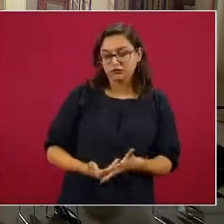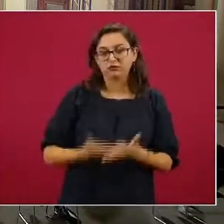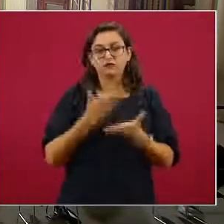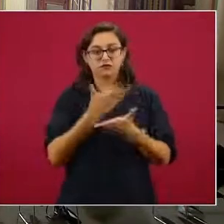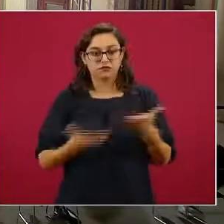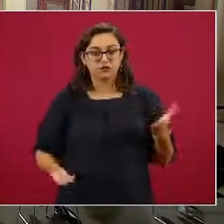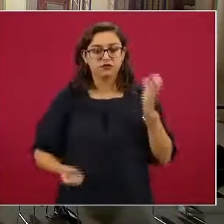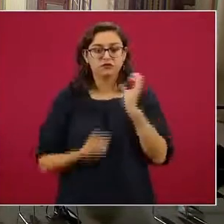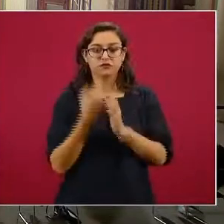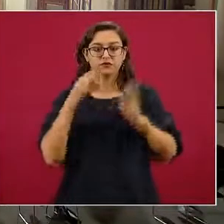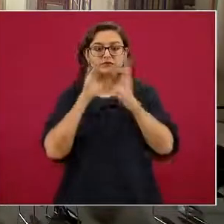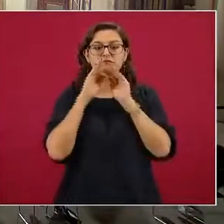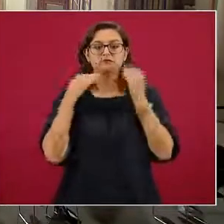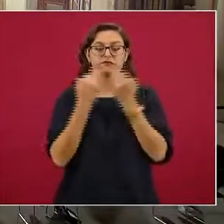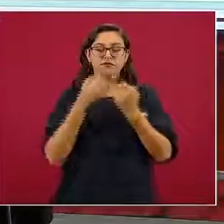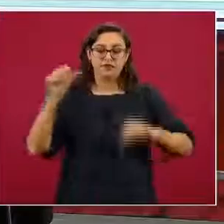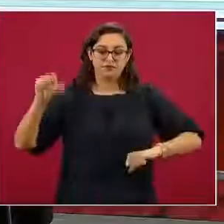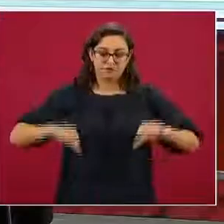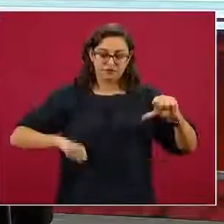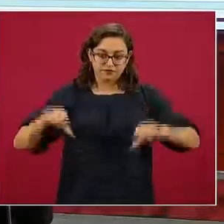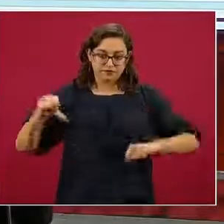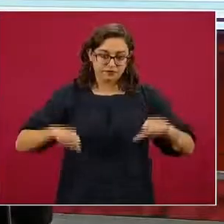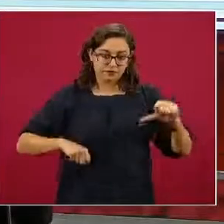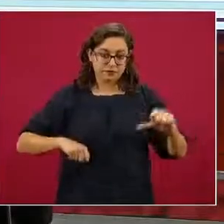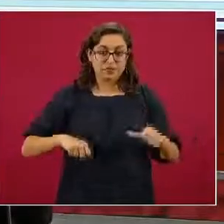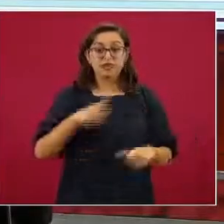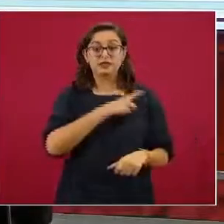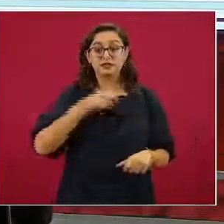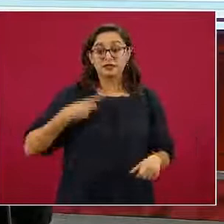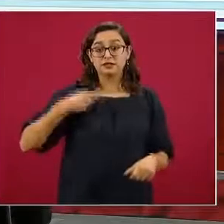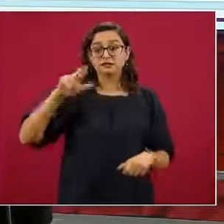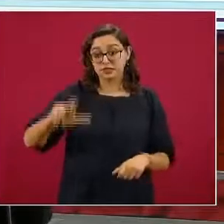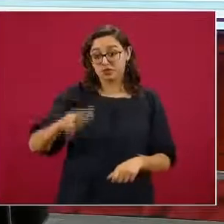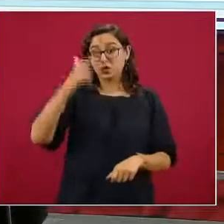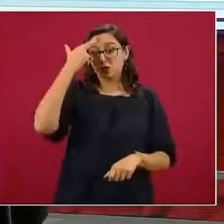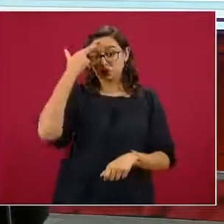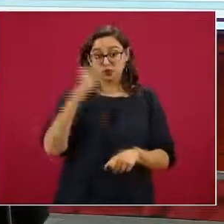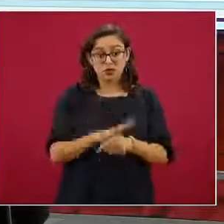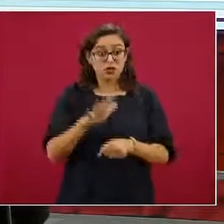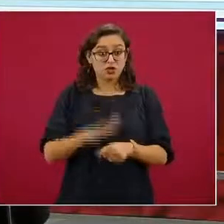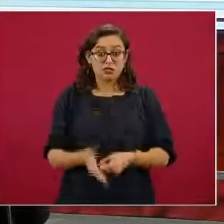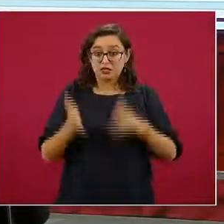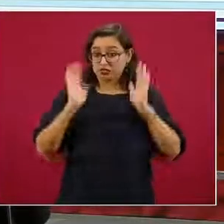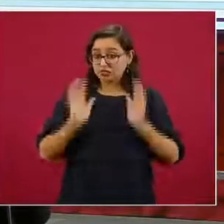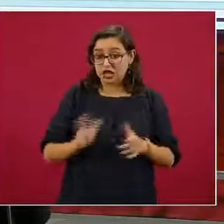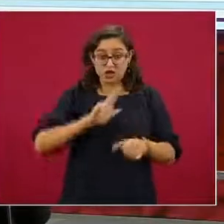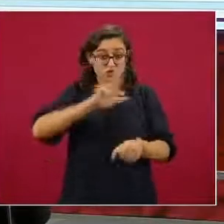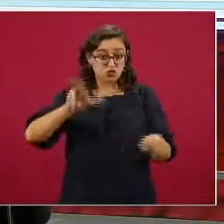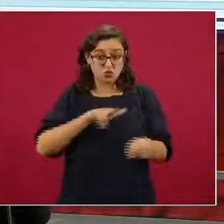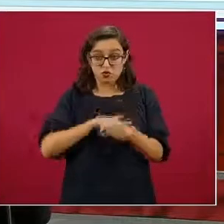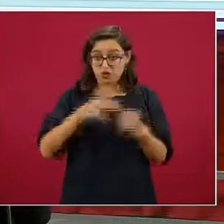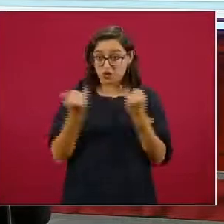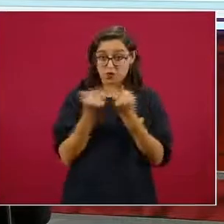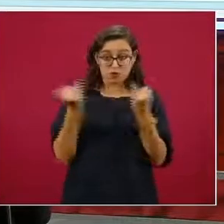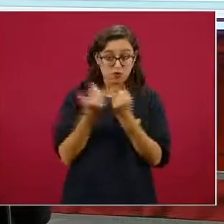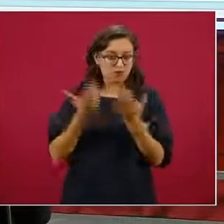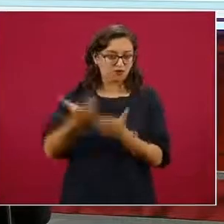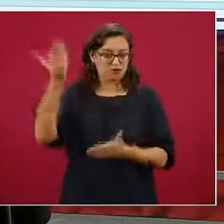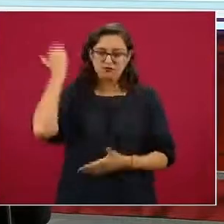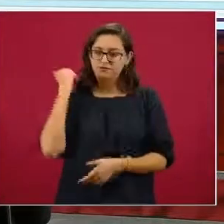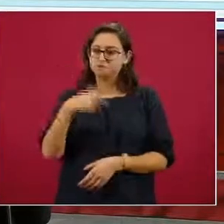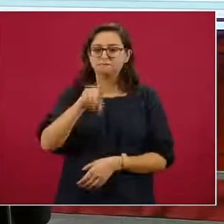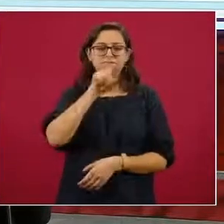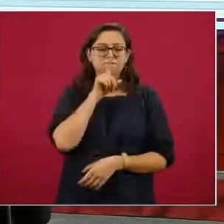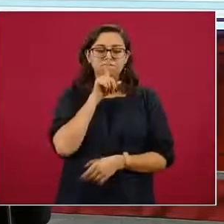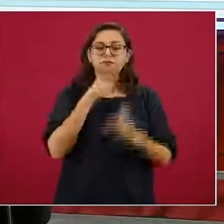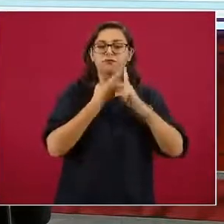de este periodo de la nueva normalidad, baste recordar que la nueva normalidad no quiere decir normalidad a secas, lo que ha querido decir desde el 1